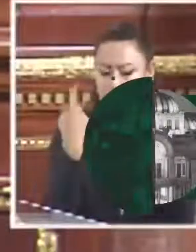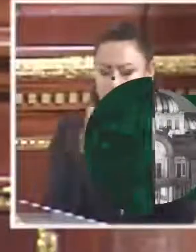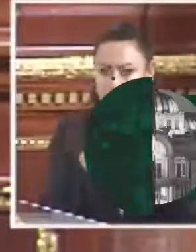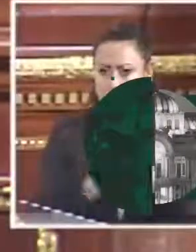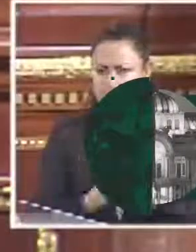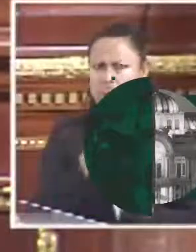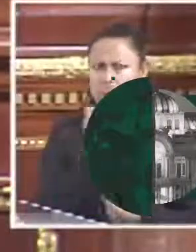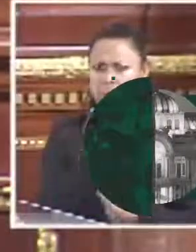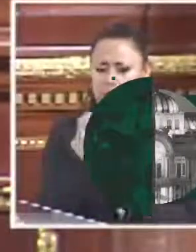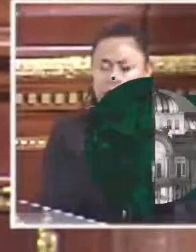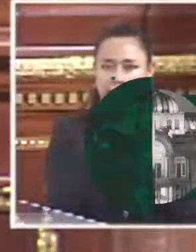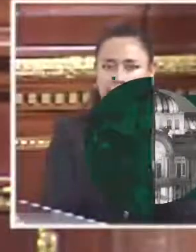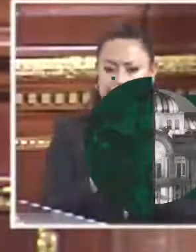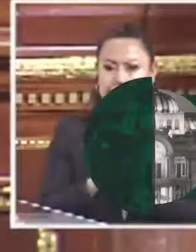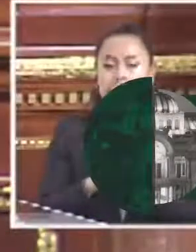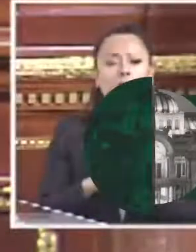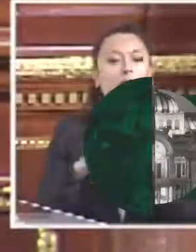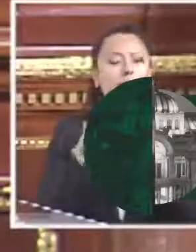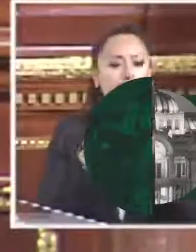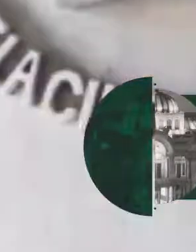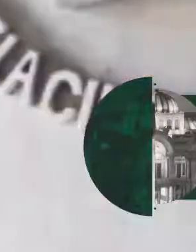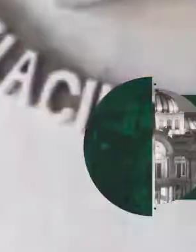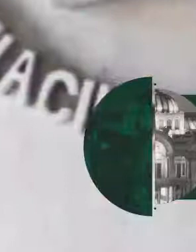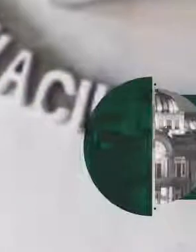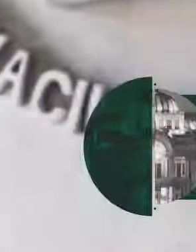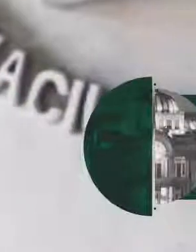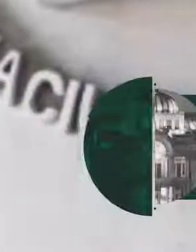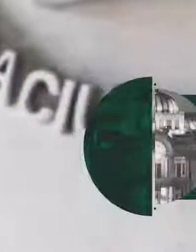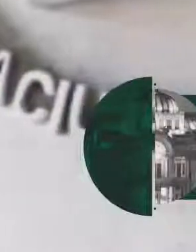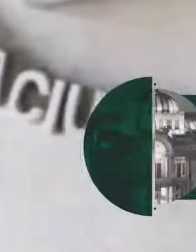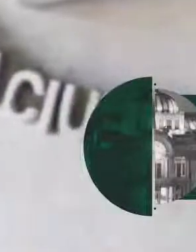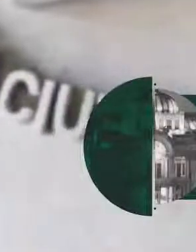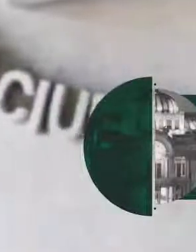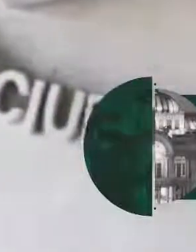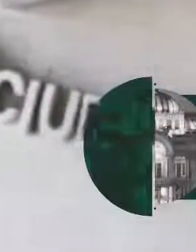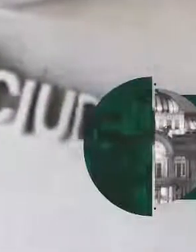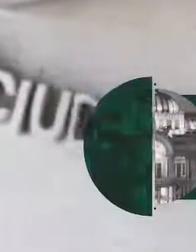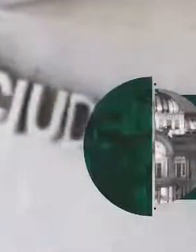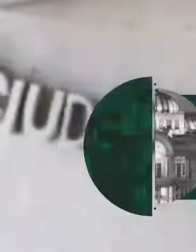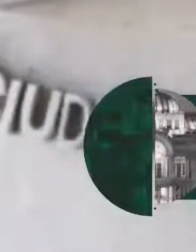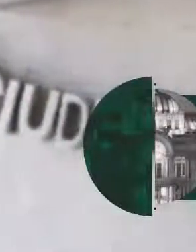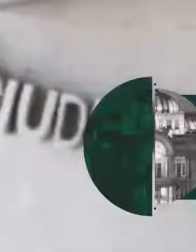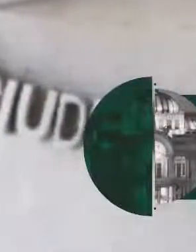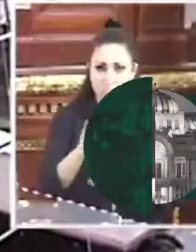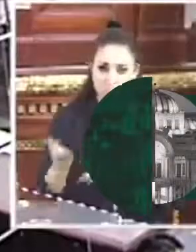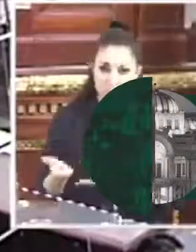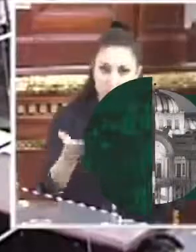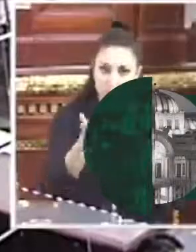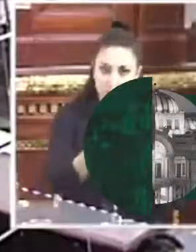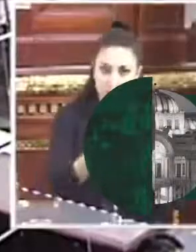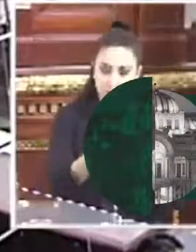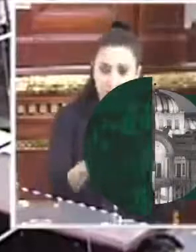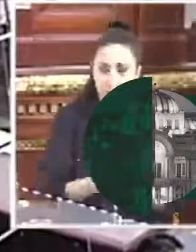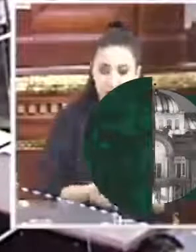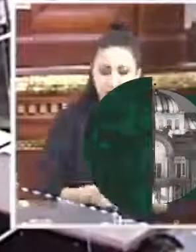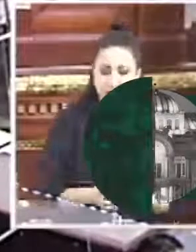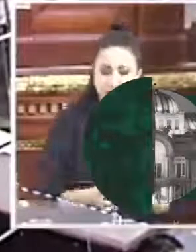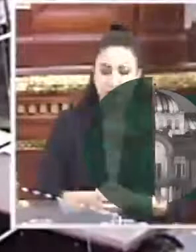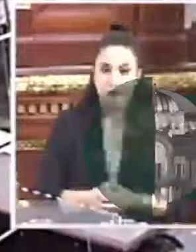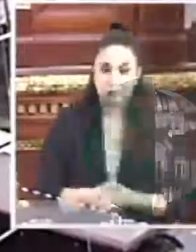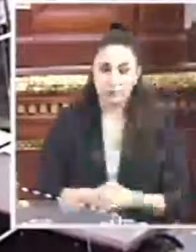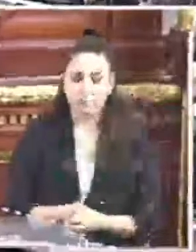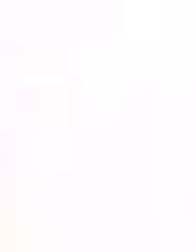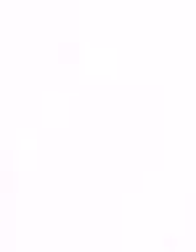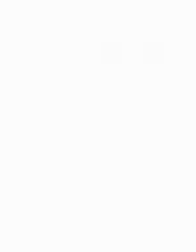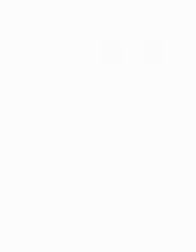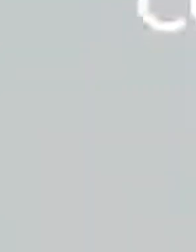en sentido negativo referente al proceso de reelección de Juan Luis Gómez Jardón, debido a que está inscrito en el proceso electoral de este